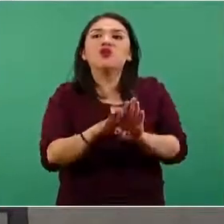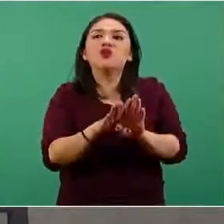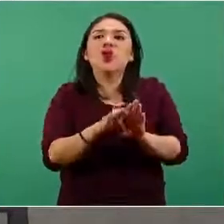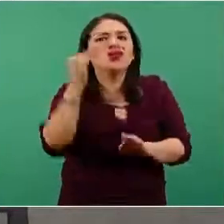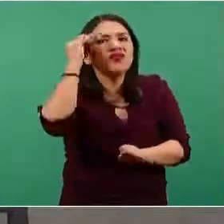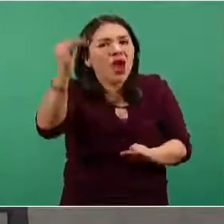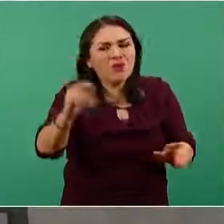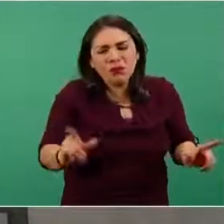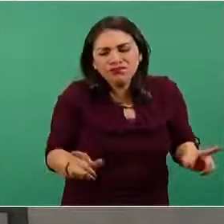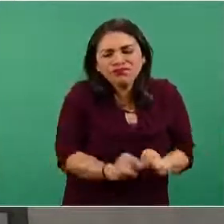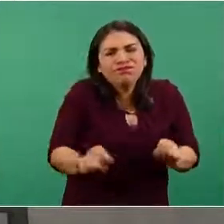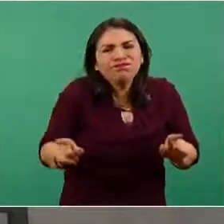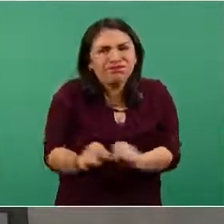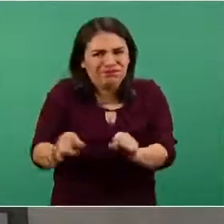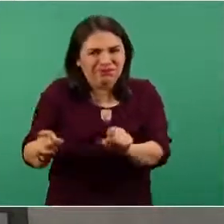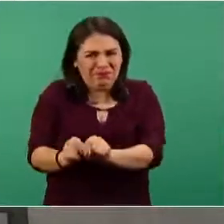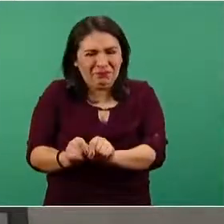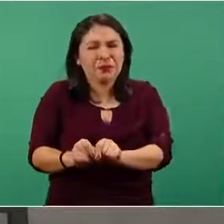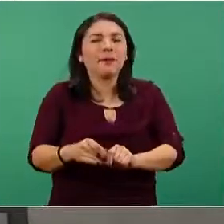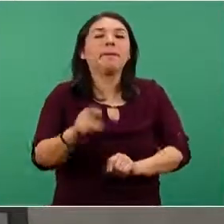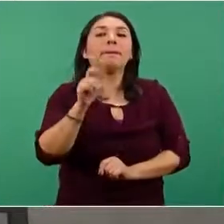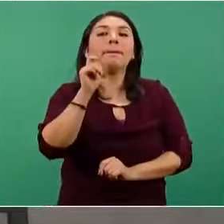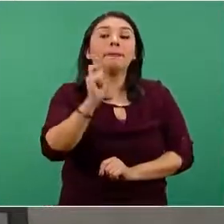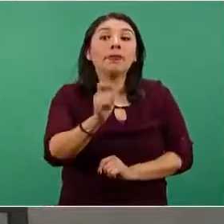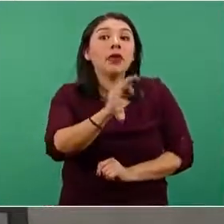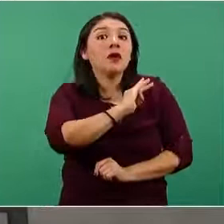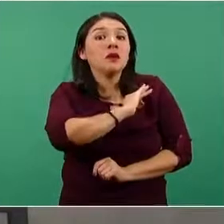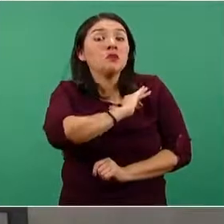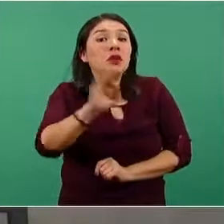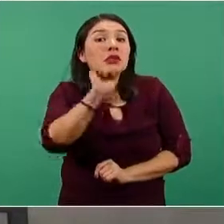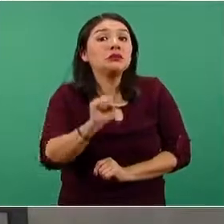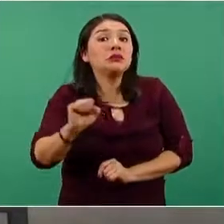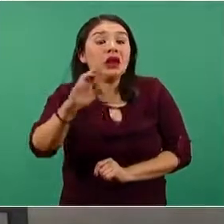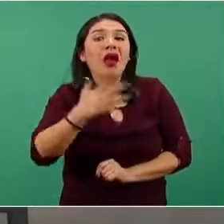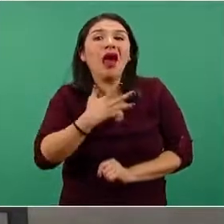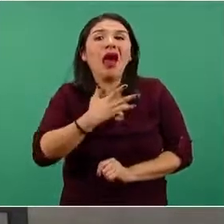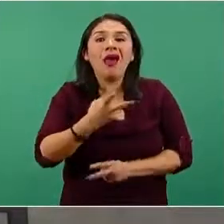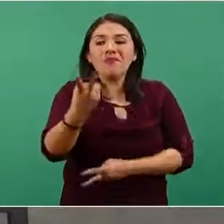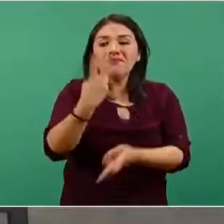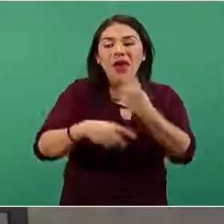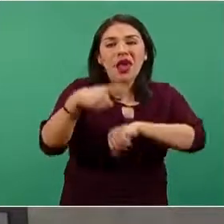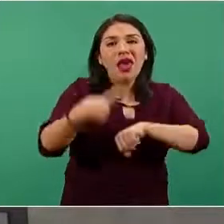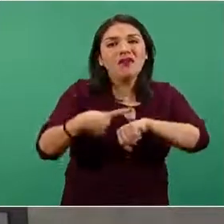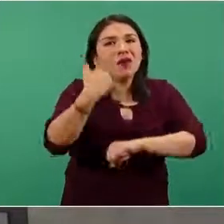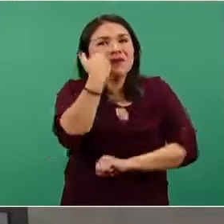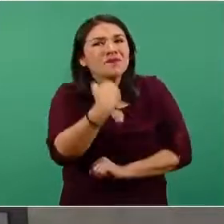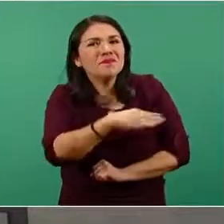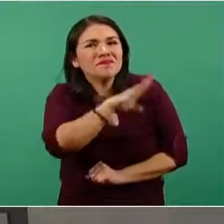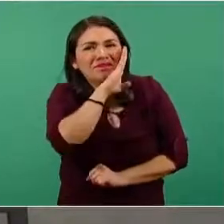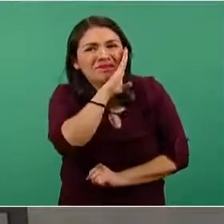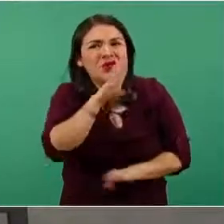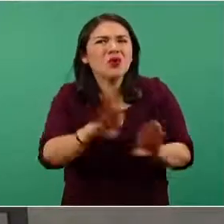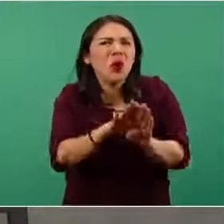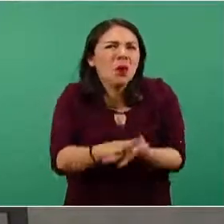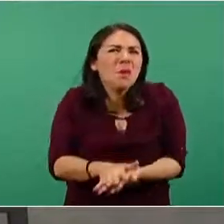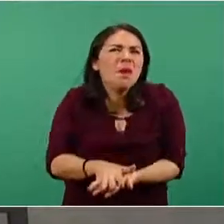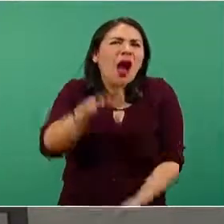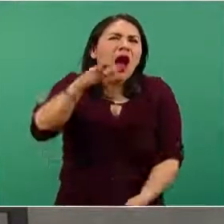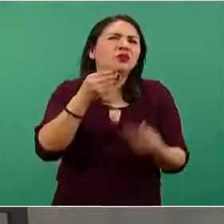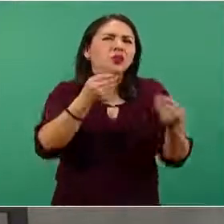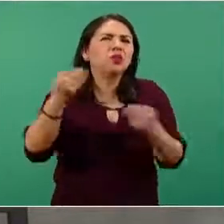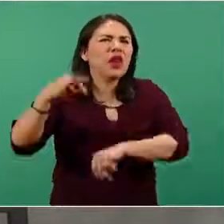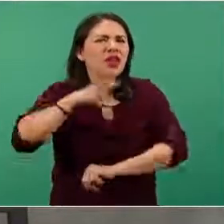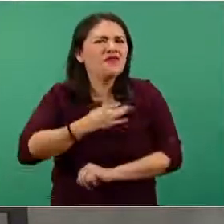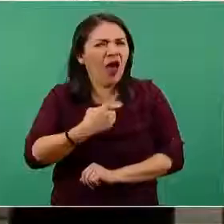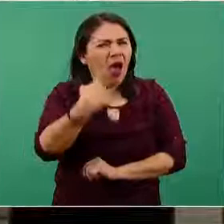cortos periodos de tiempo y que pudieran causar fiebre como ocurre en una gran cantidad de las